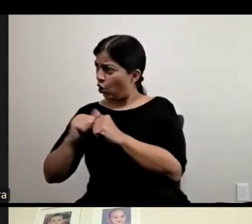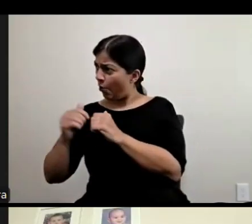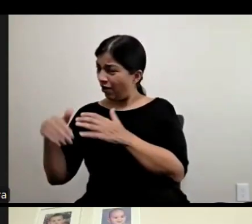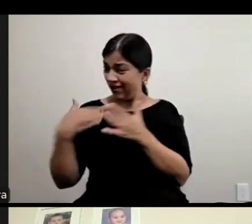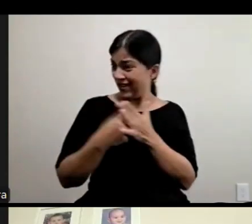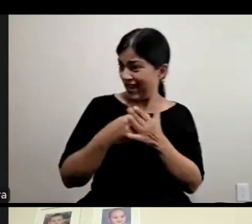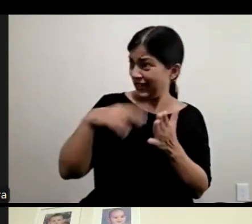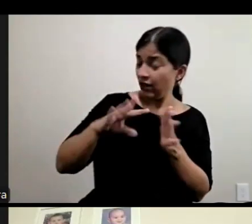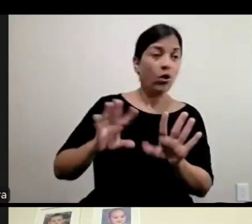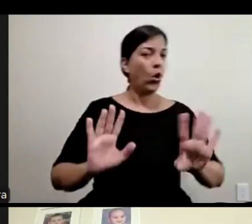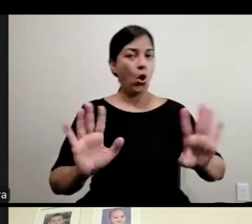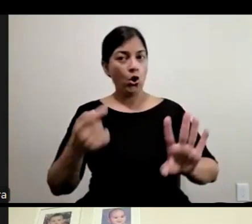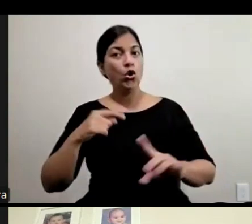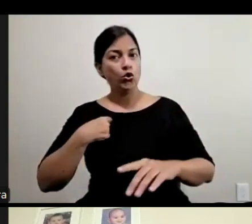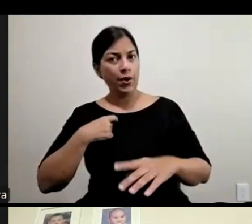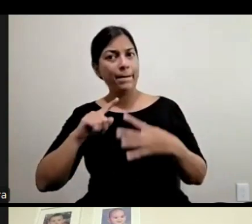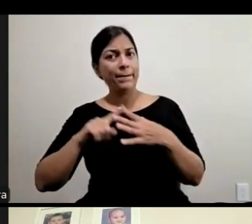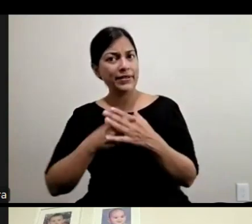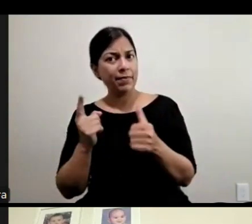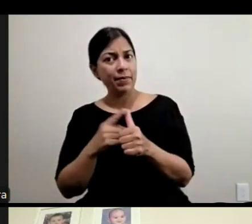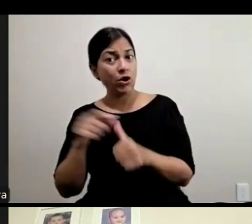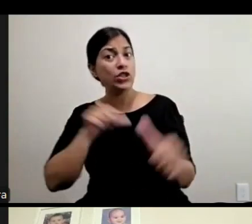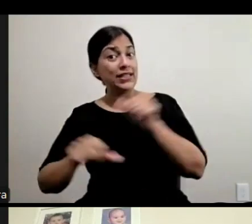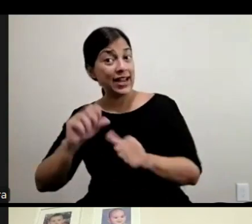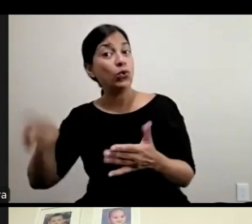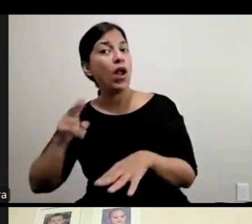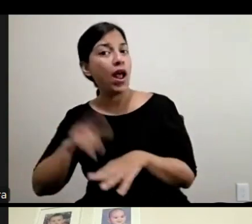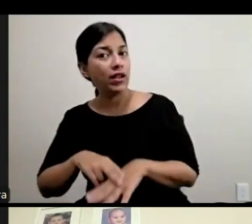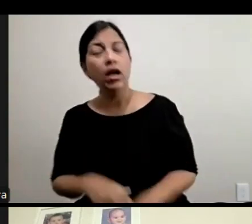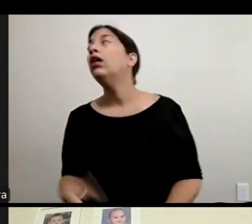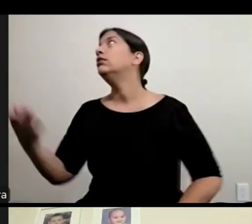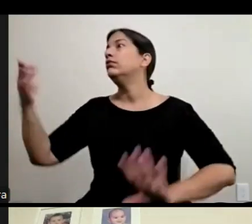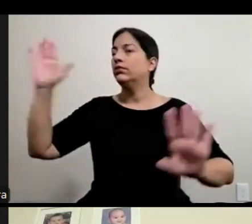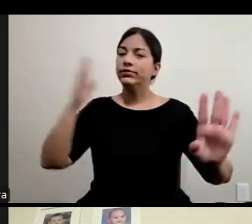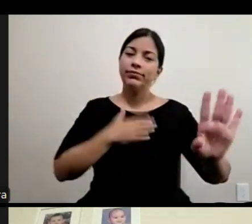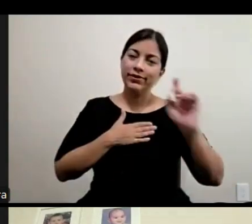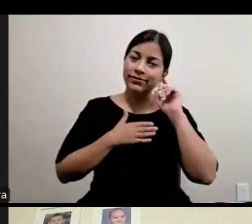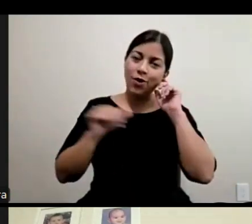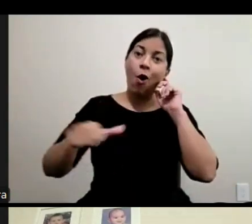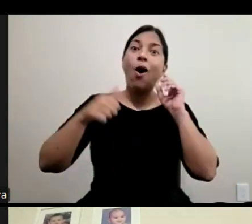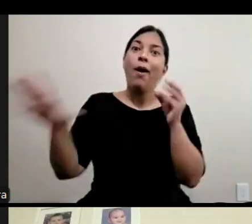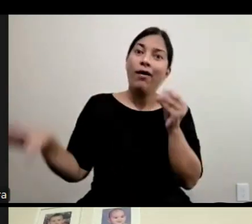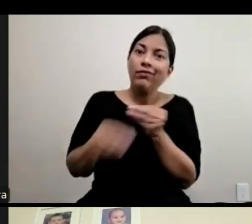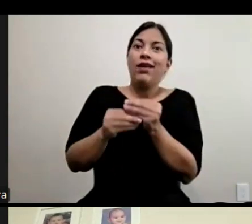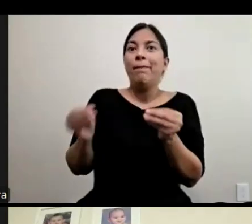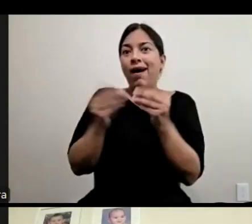a estudiar primero ciencias naturales. ¡Ay, Dios Y mío, después, jamás! y yo